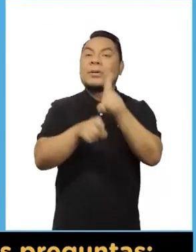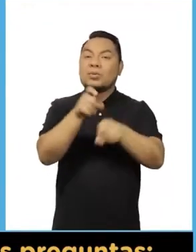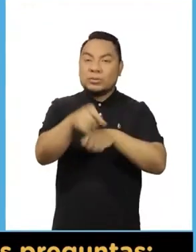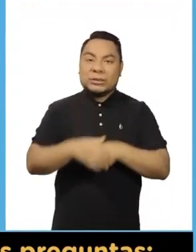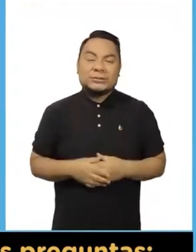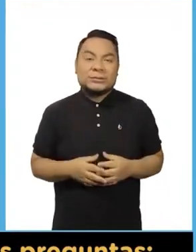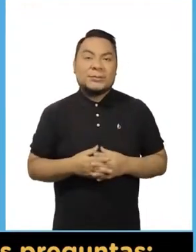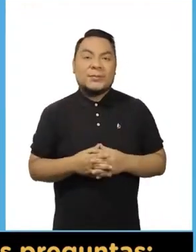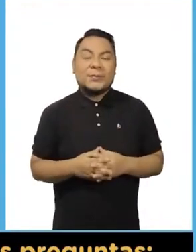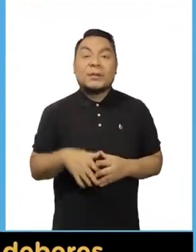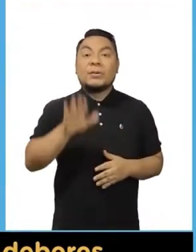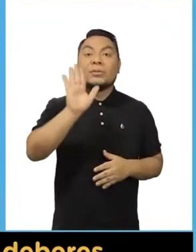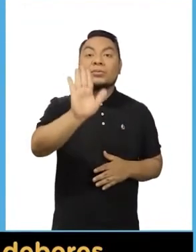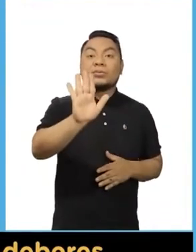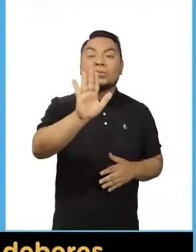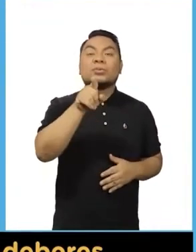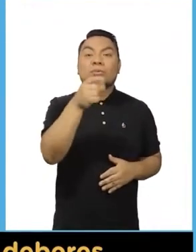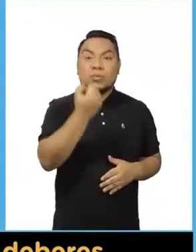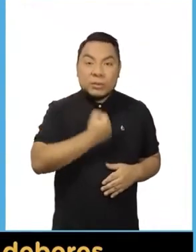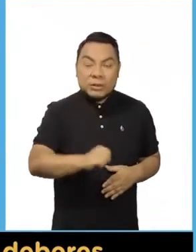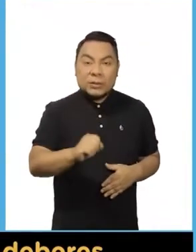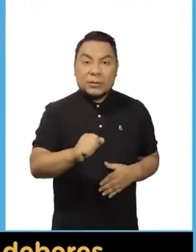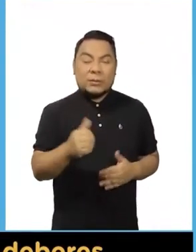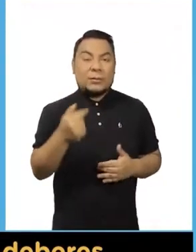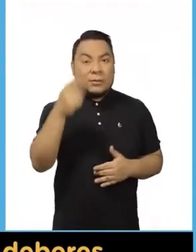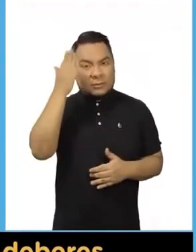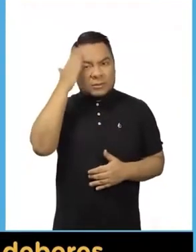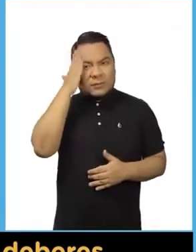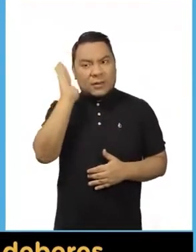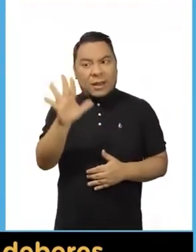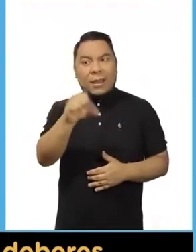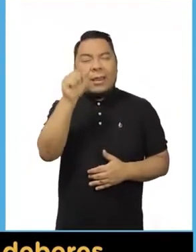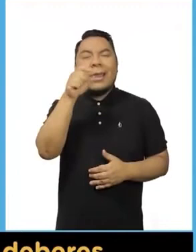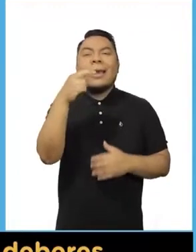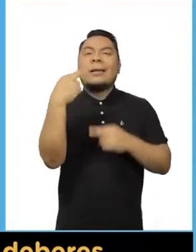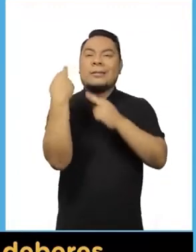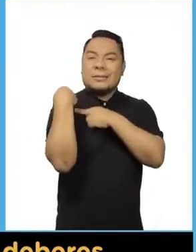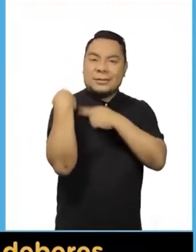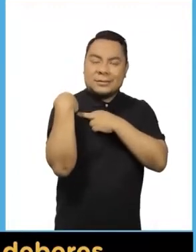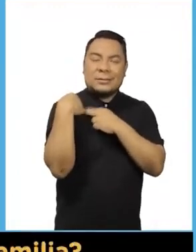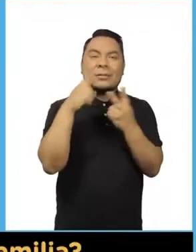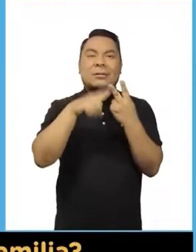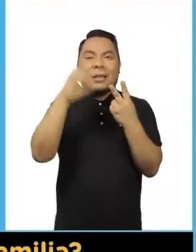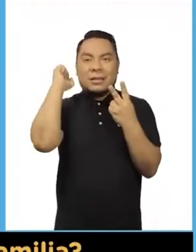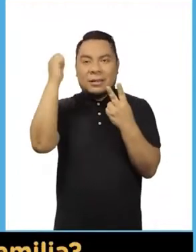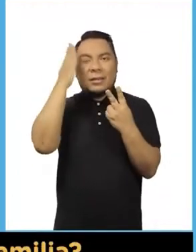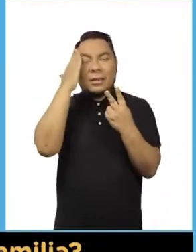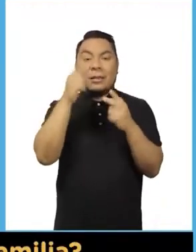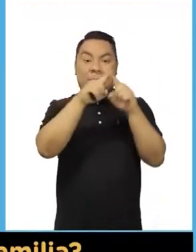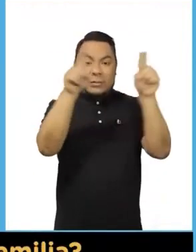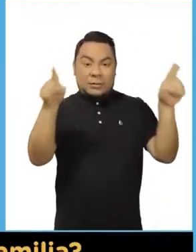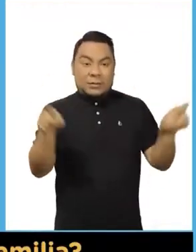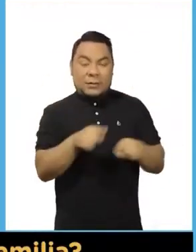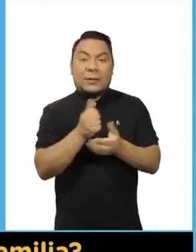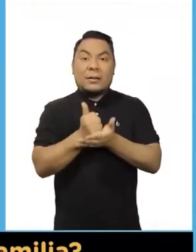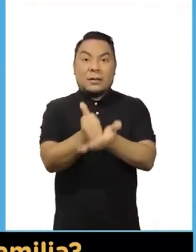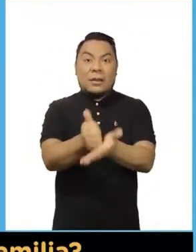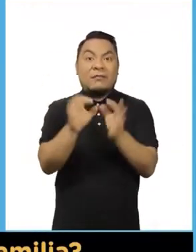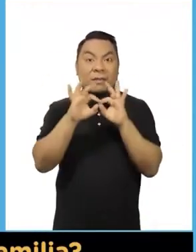preguntas. ¿Tu hija o hijo reconoció sus derechos y deberes creando un